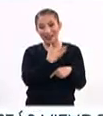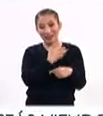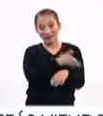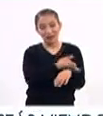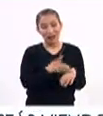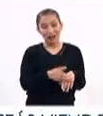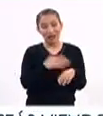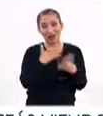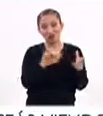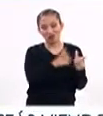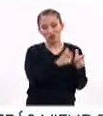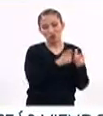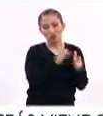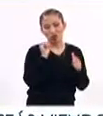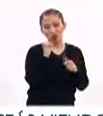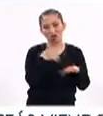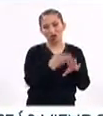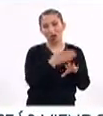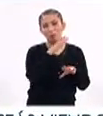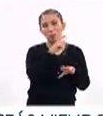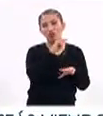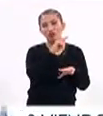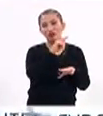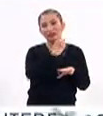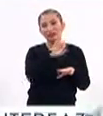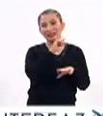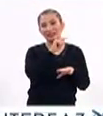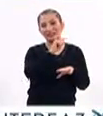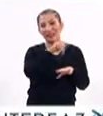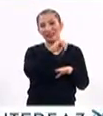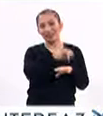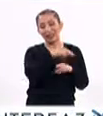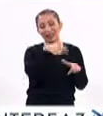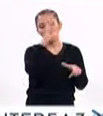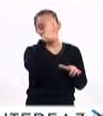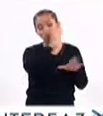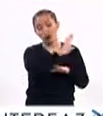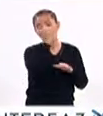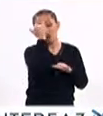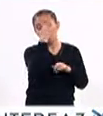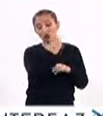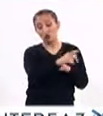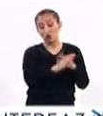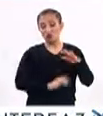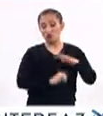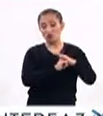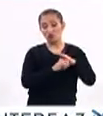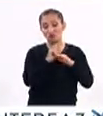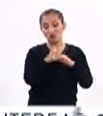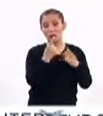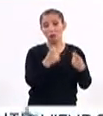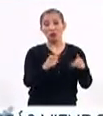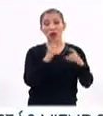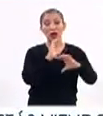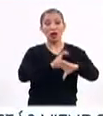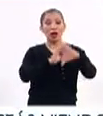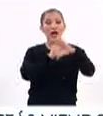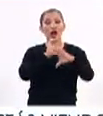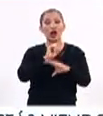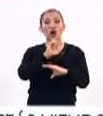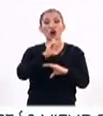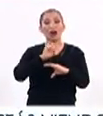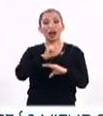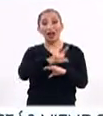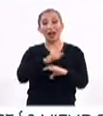familia protestante y la cultura protestante tiene como uno de sus pilares justamente la música coral,